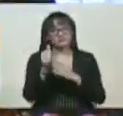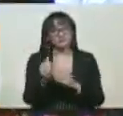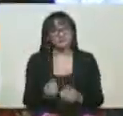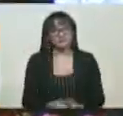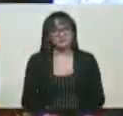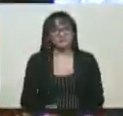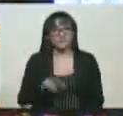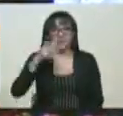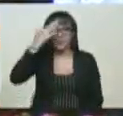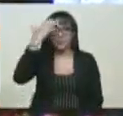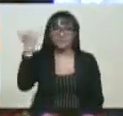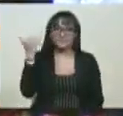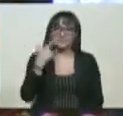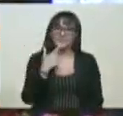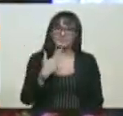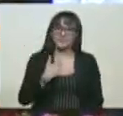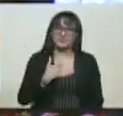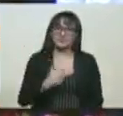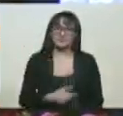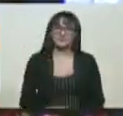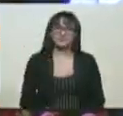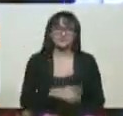Nunca olvido cuando me dijo Diosdado: